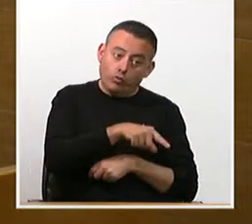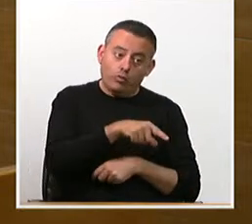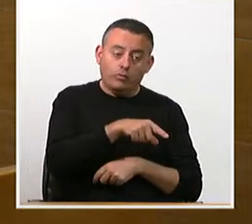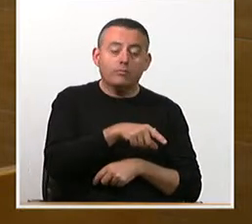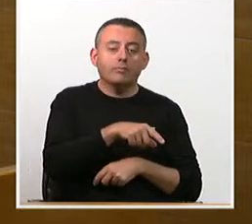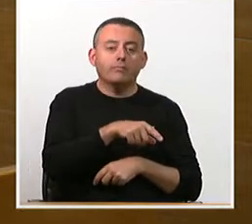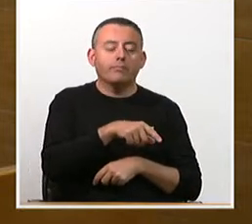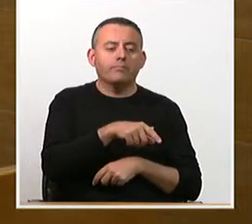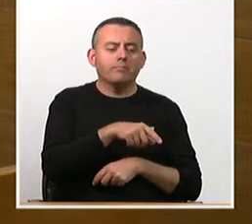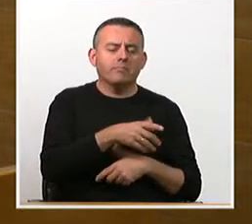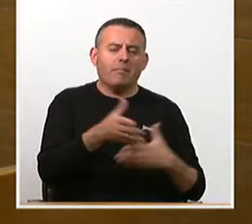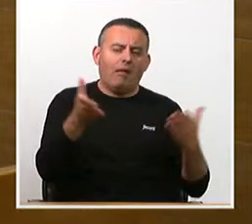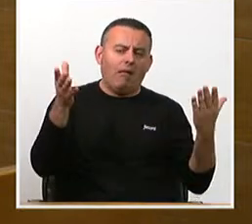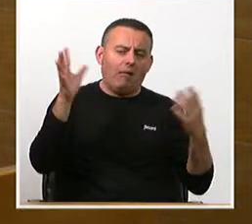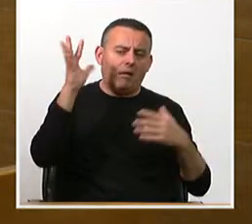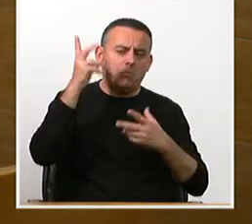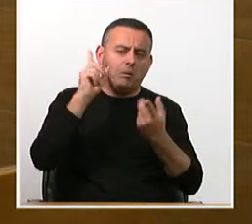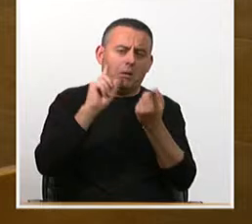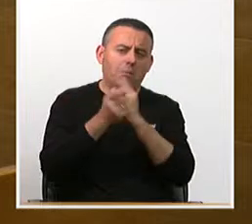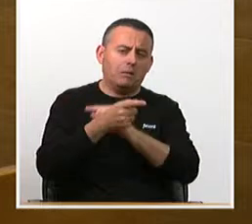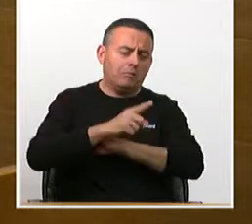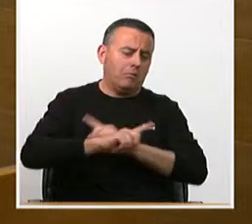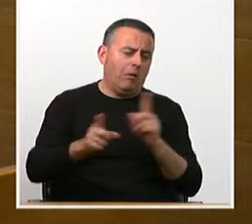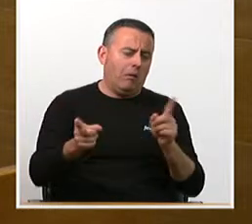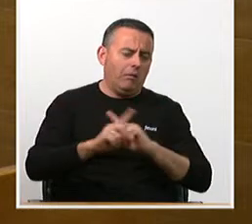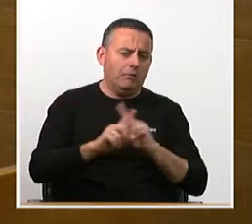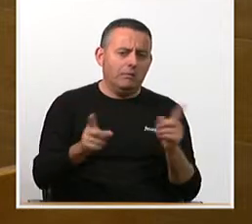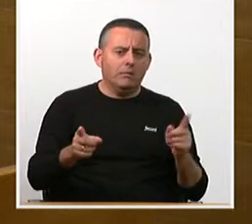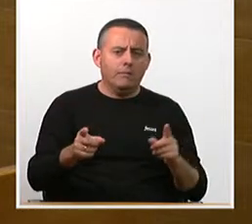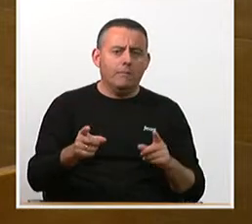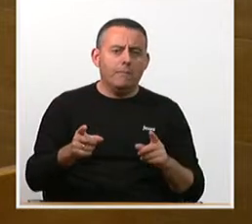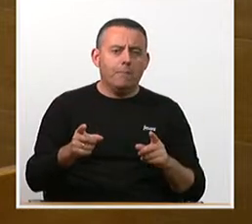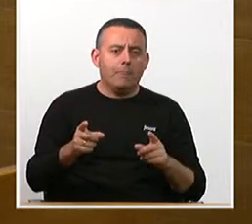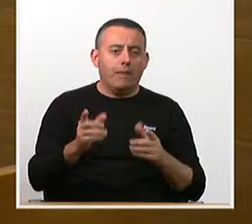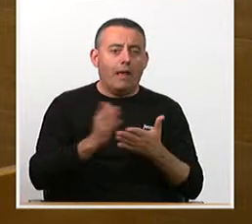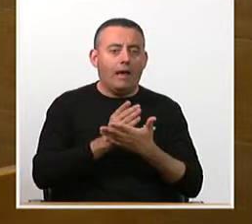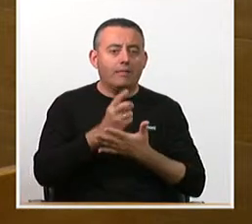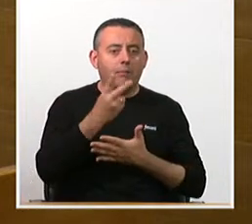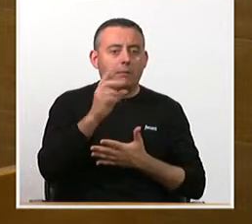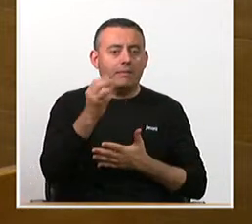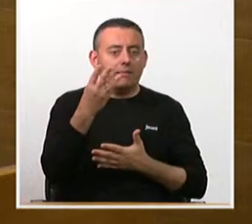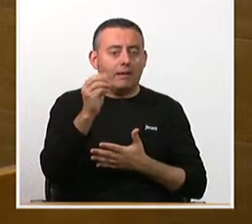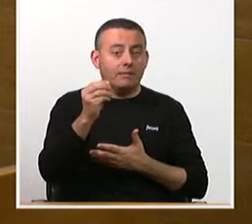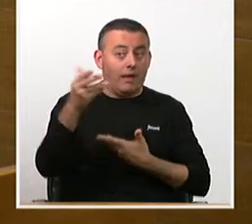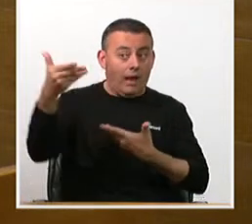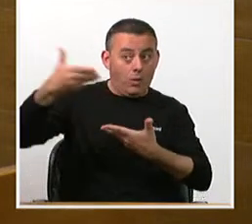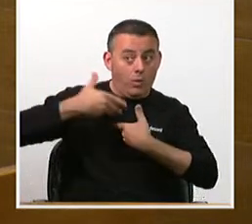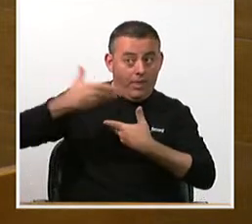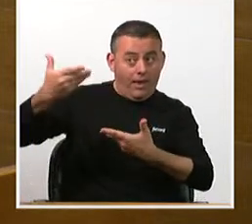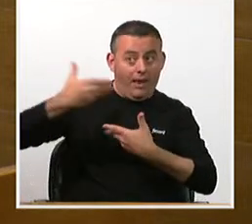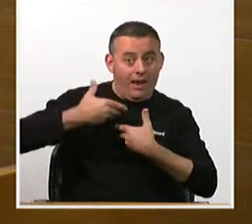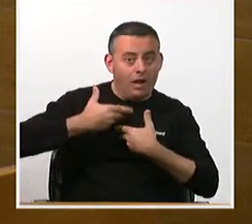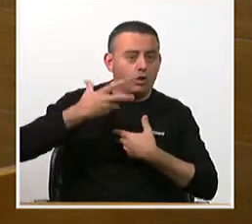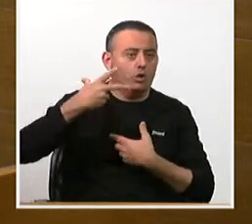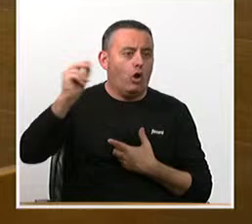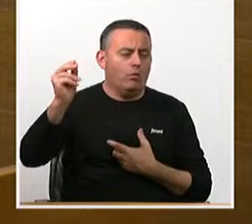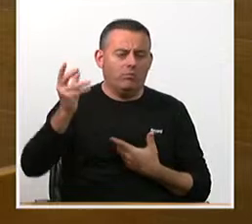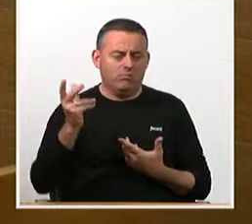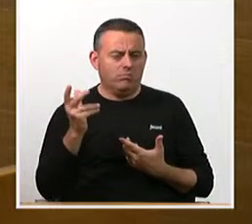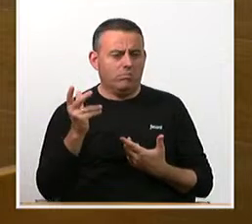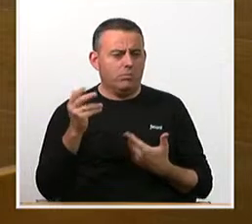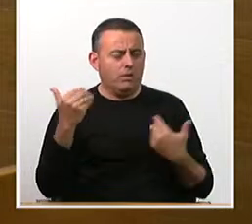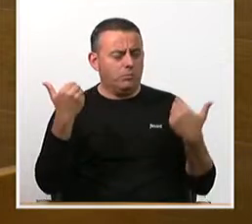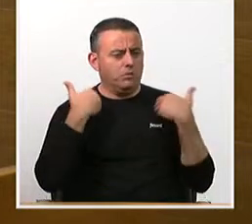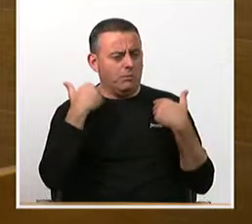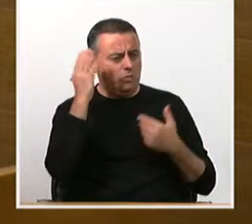territorio desaprovechar las ayudas de la agenda 2030 es como mínimo irresponsables tengan a buen